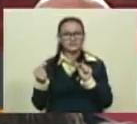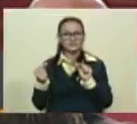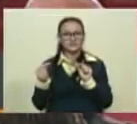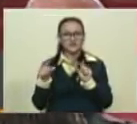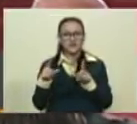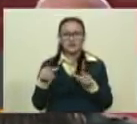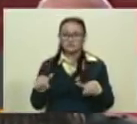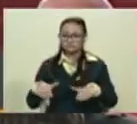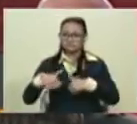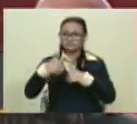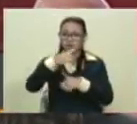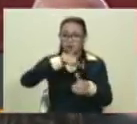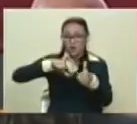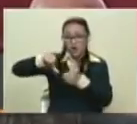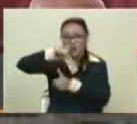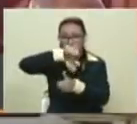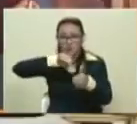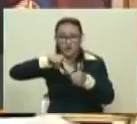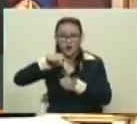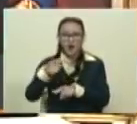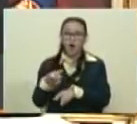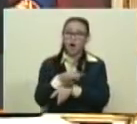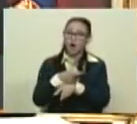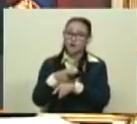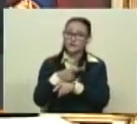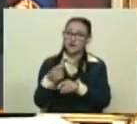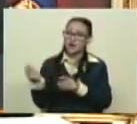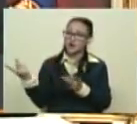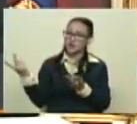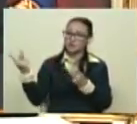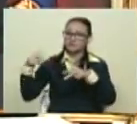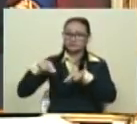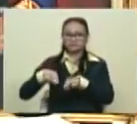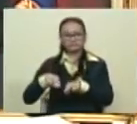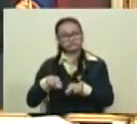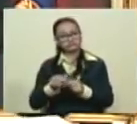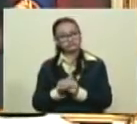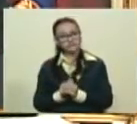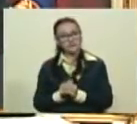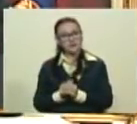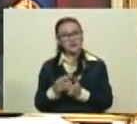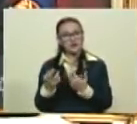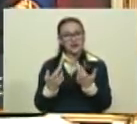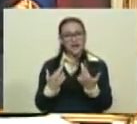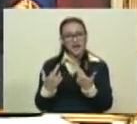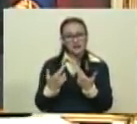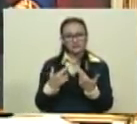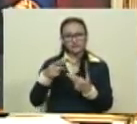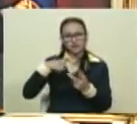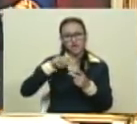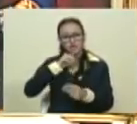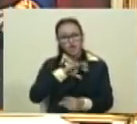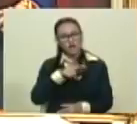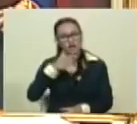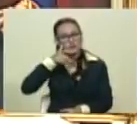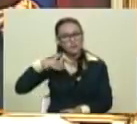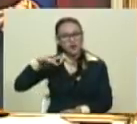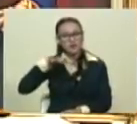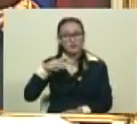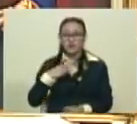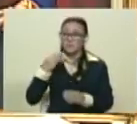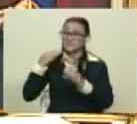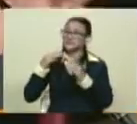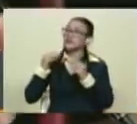a la cooperación entre gobiernos en función del beneficio de la relación histórica de nuestro pueblo. Ese ha sido mi